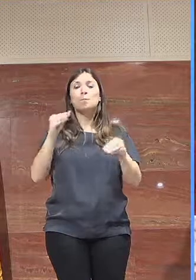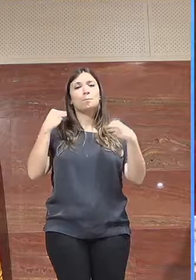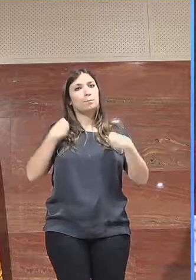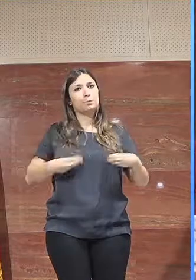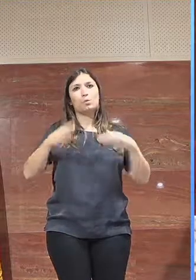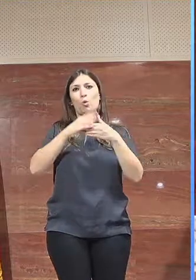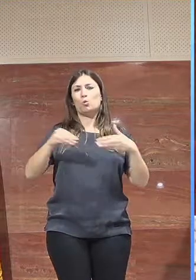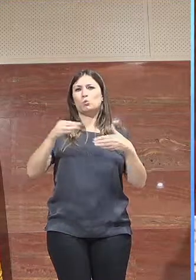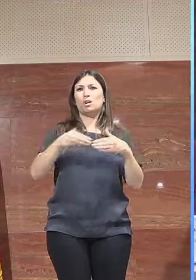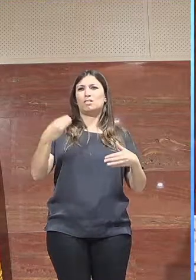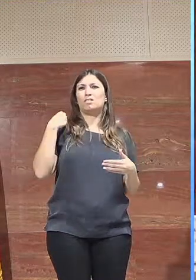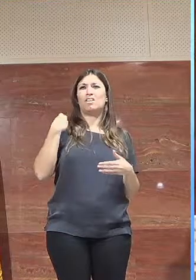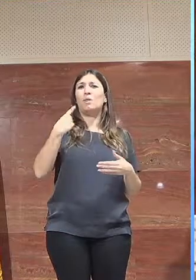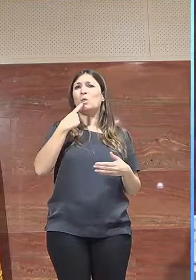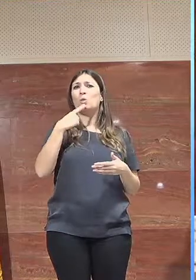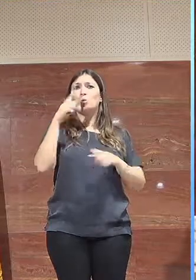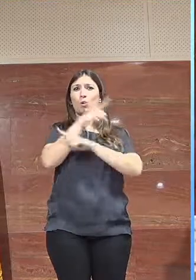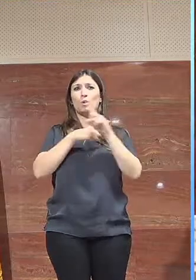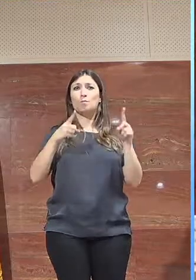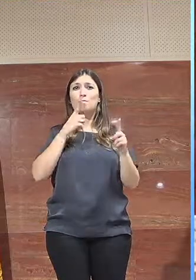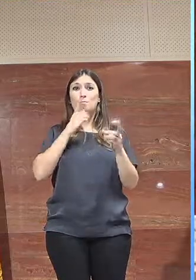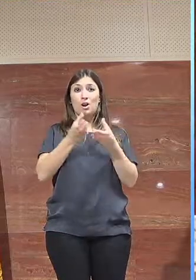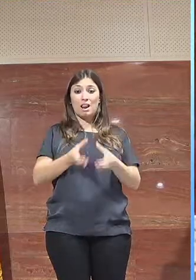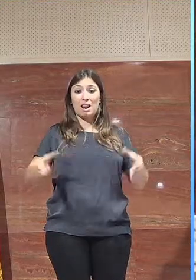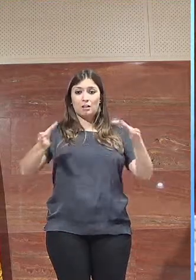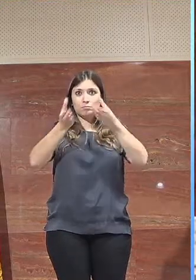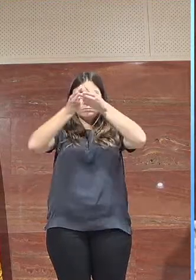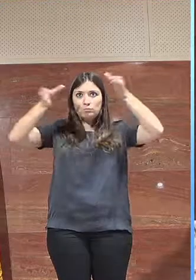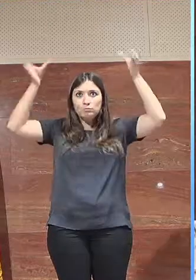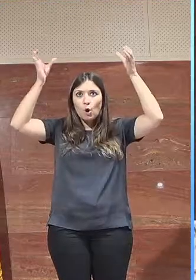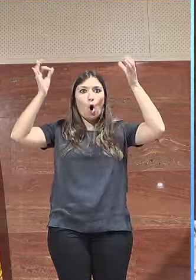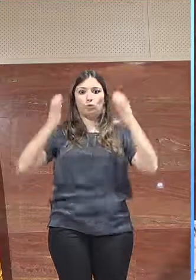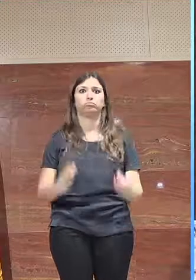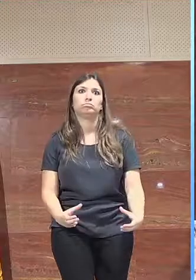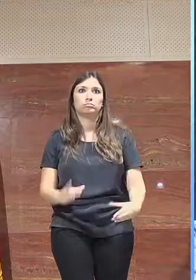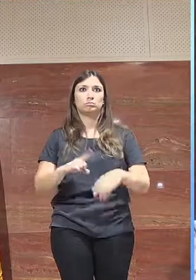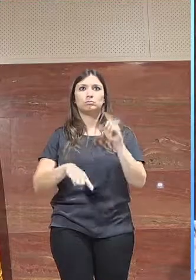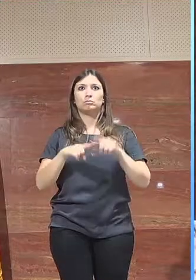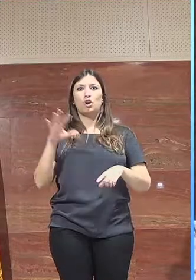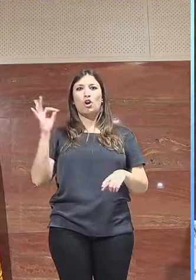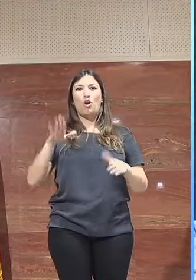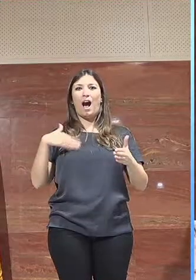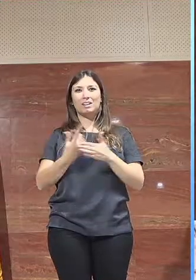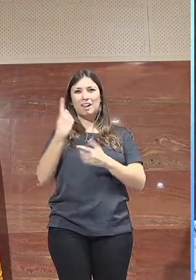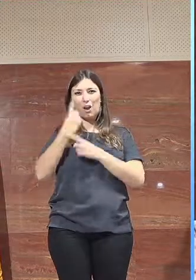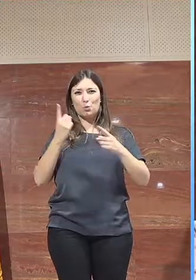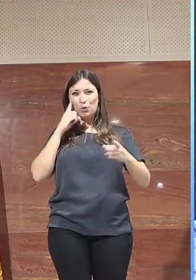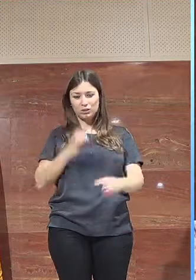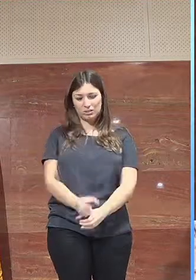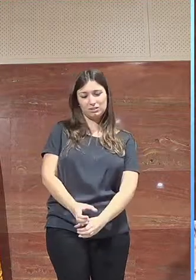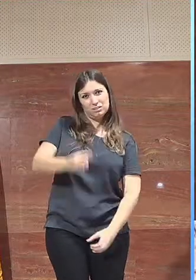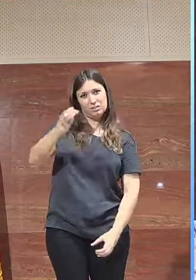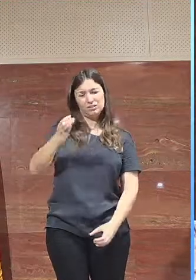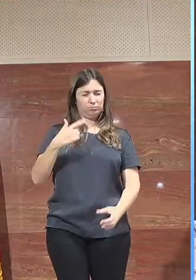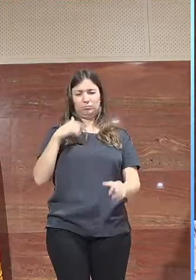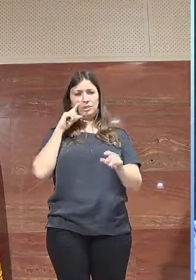usuarios que digan que tienen problemas porque el lavabo les queda excesivamente alto o muy bajo, o que tengan pedestal, ¿no? Y muchas veces llama la atención el decir,